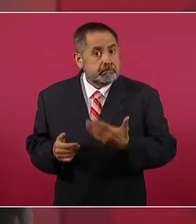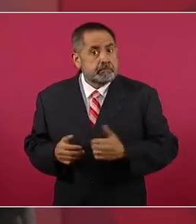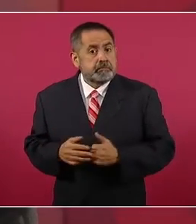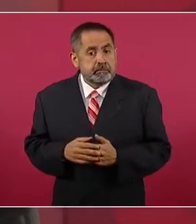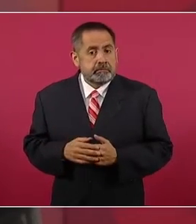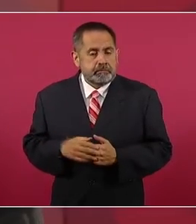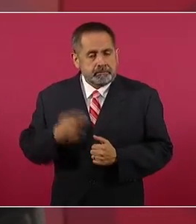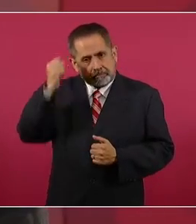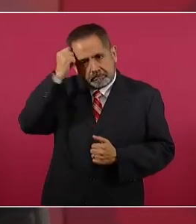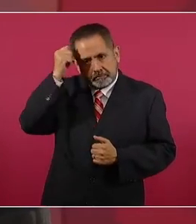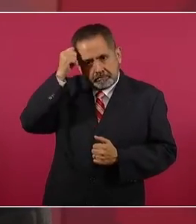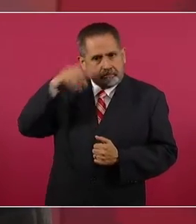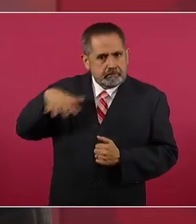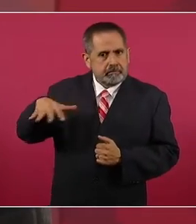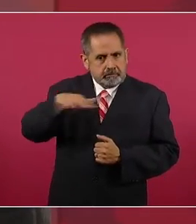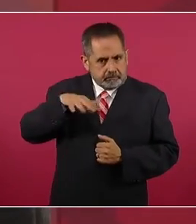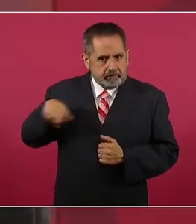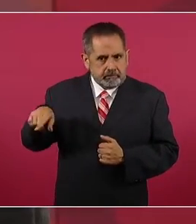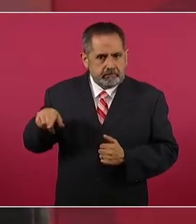de Texcoco,